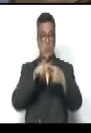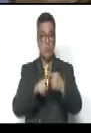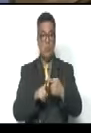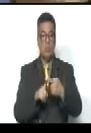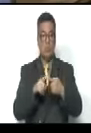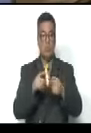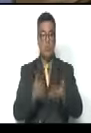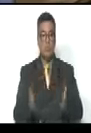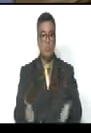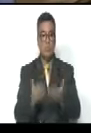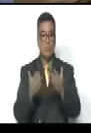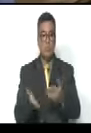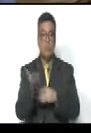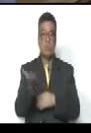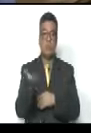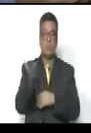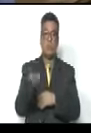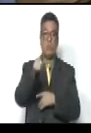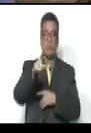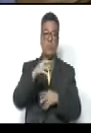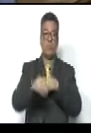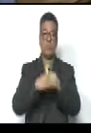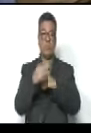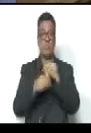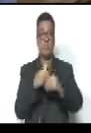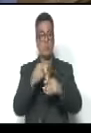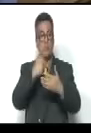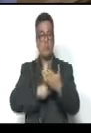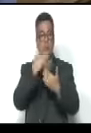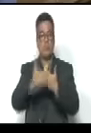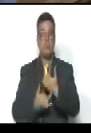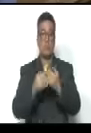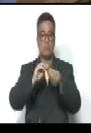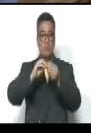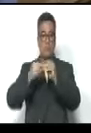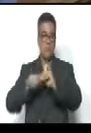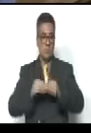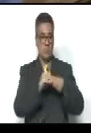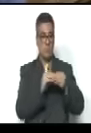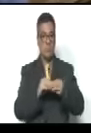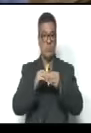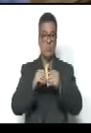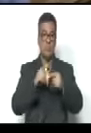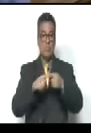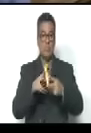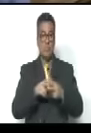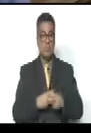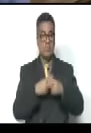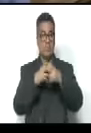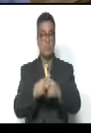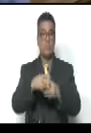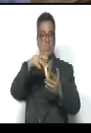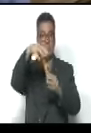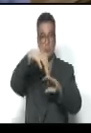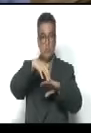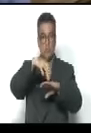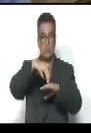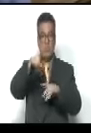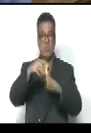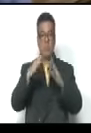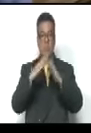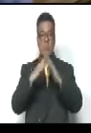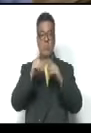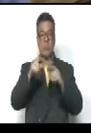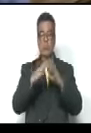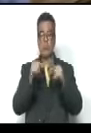y aportes resaltantes efectuados al proyecto de reforma parcial del régimen prestacional de Hábitat y